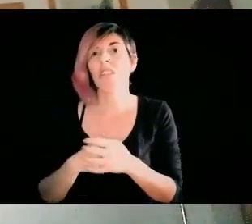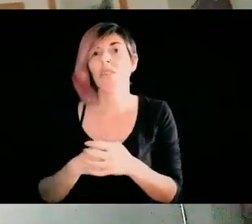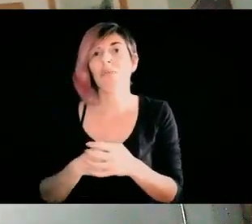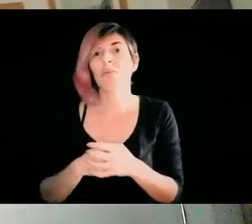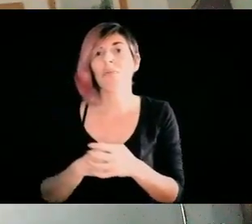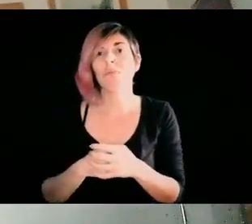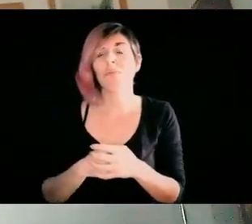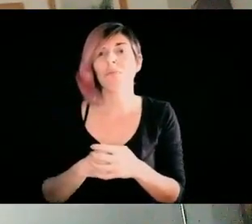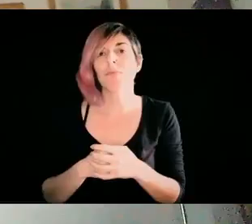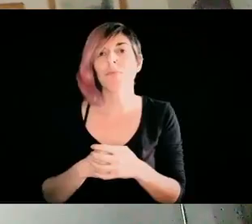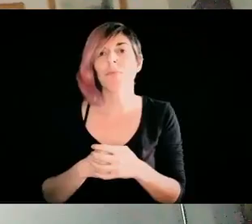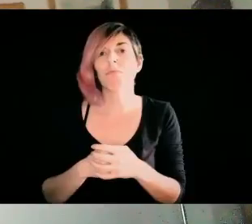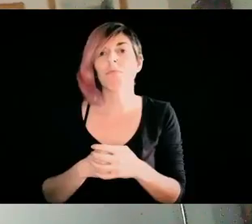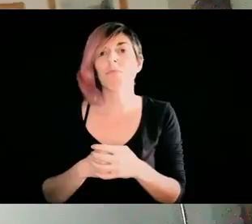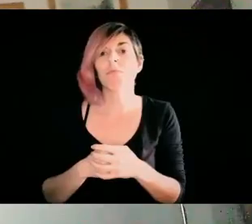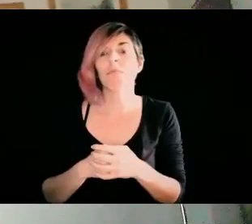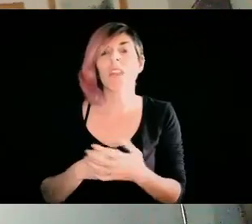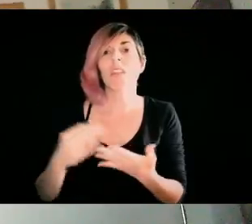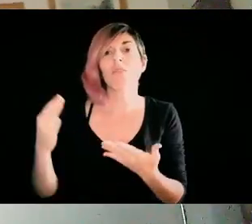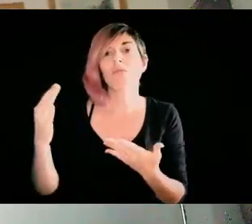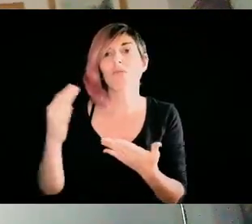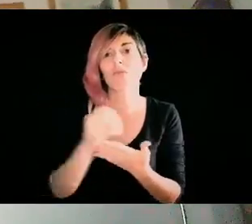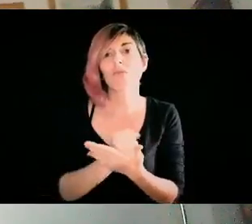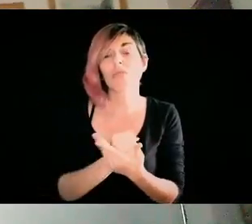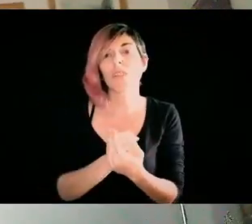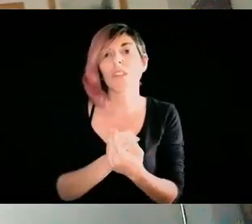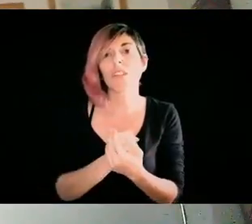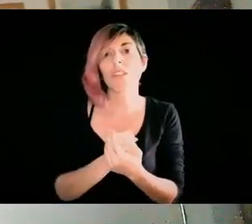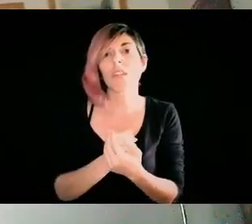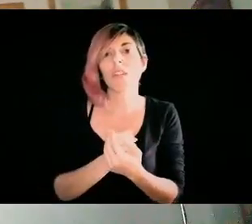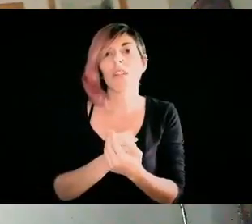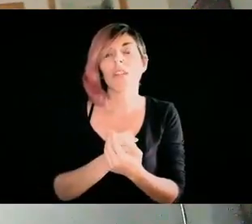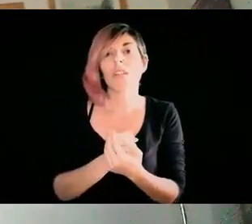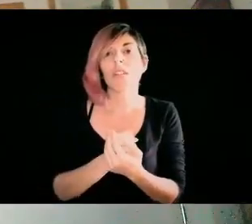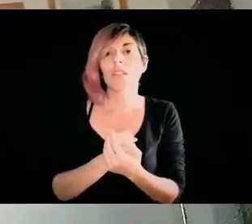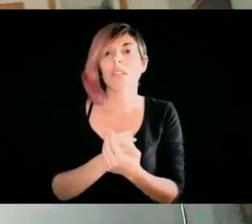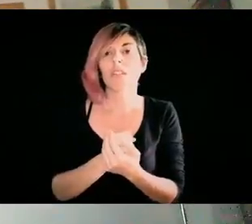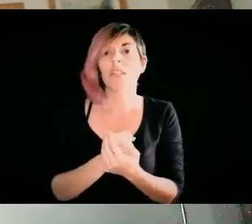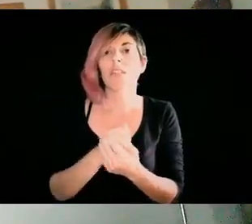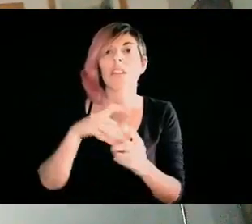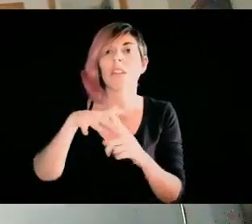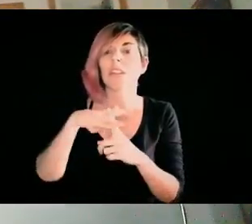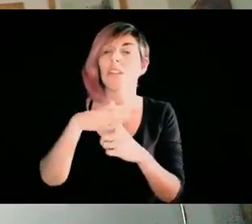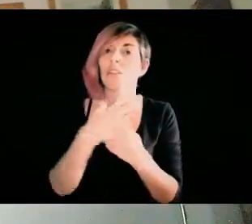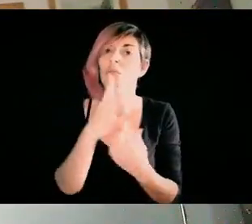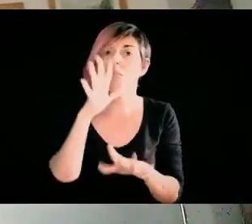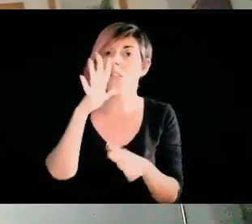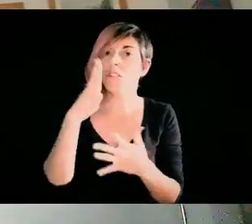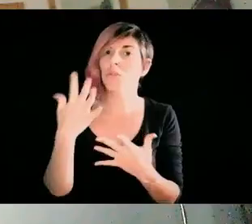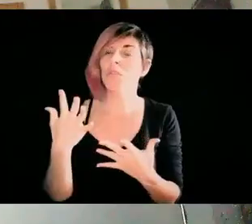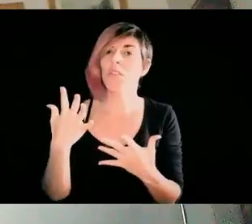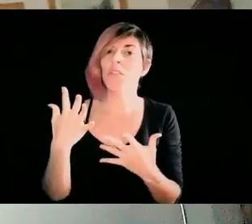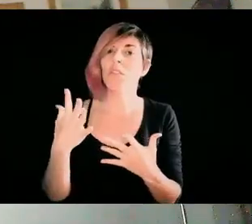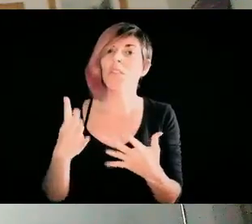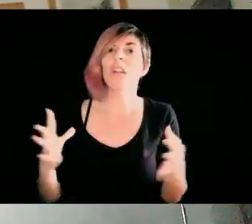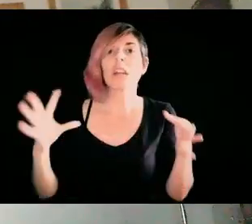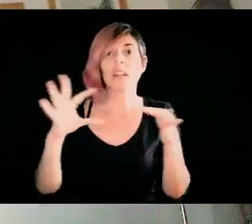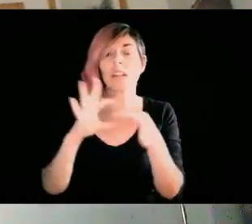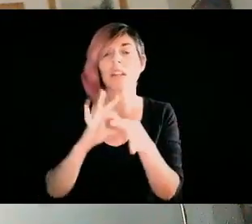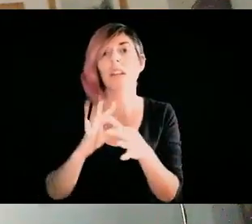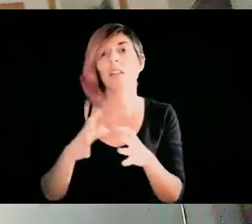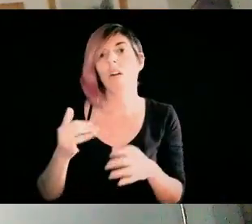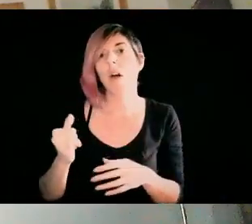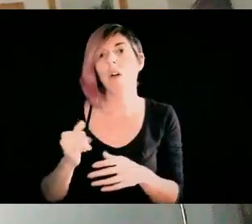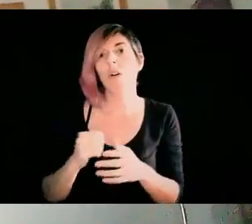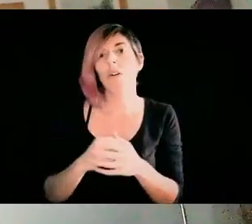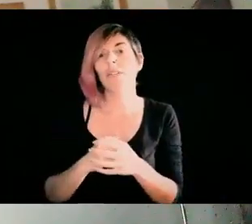inseguridad, la soledad, un conjunto de emociones que están muy relacionadas con la